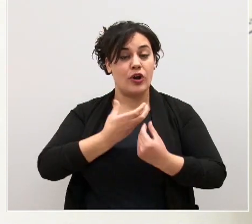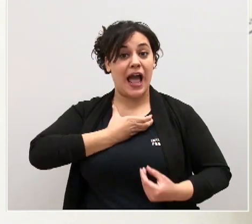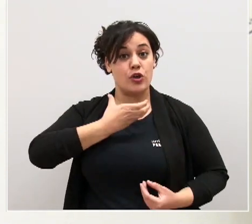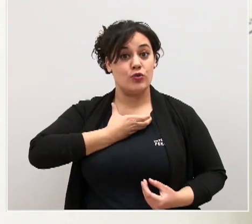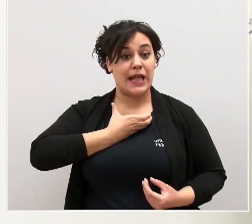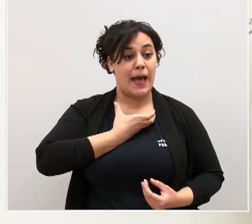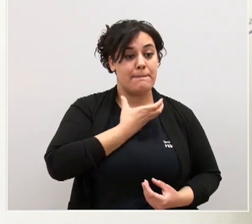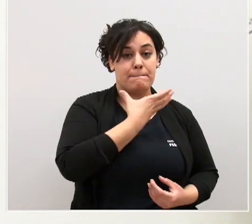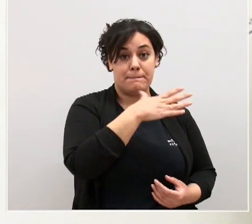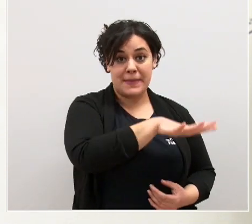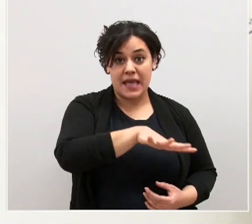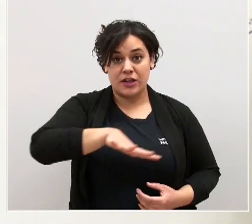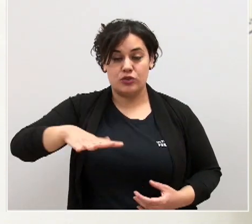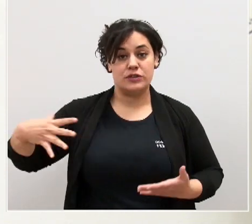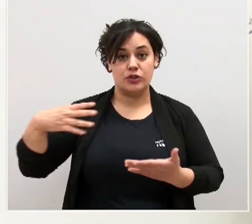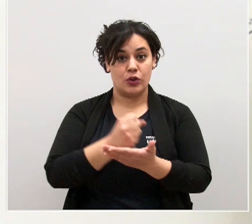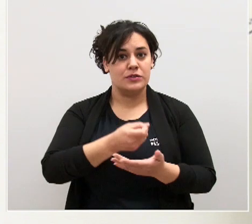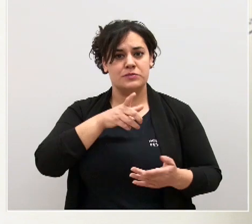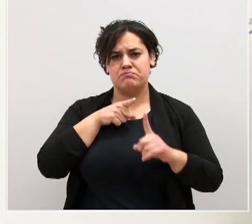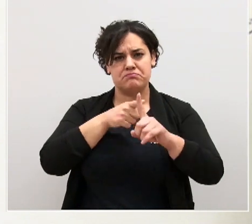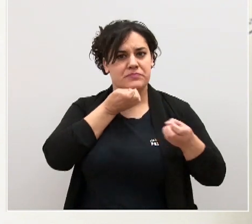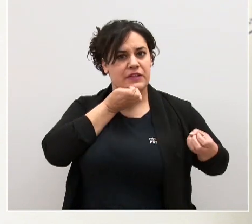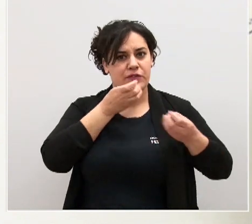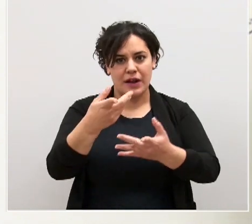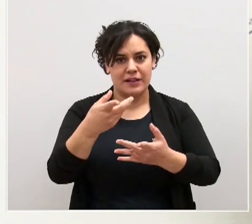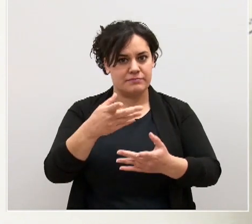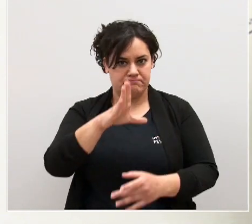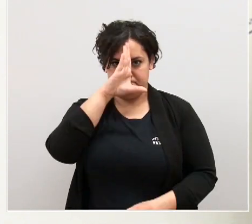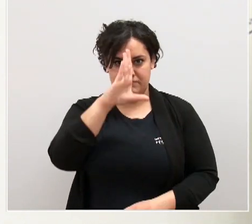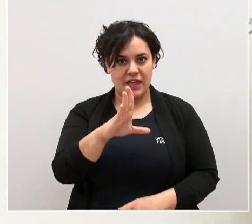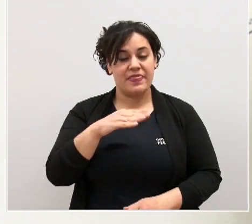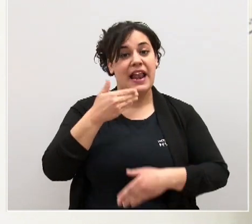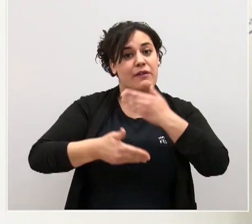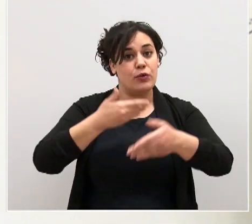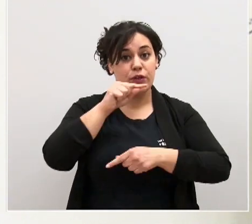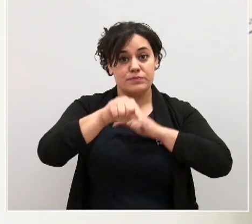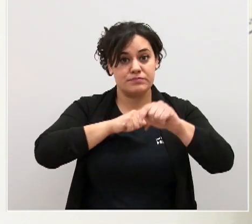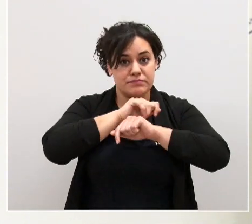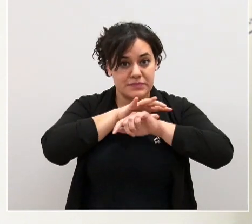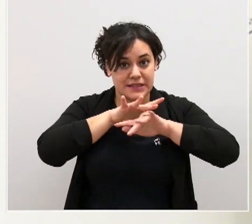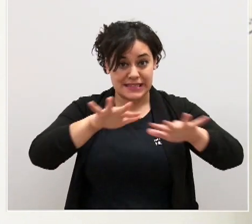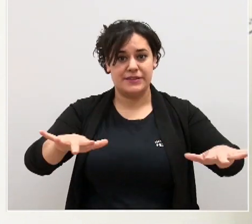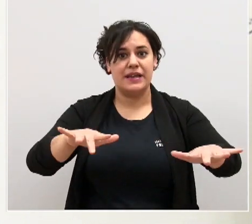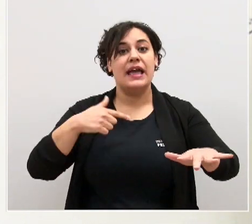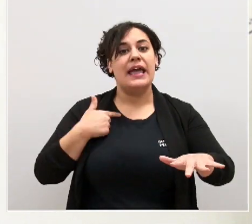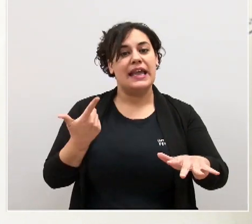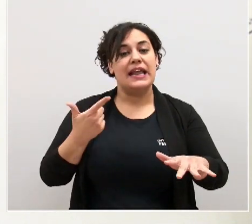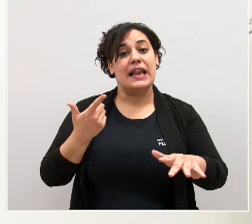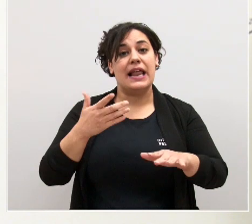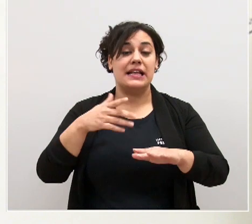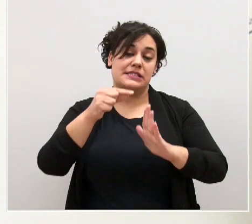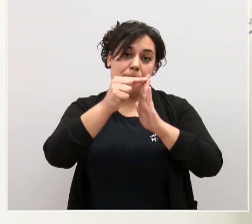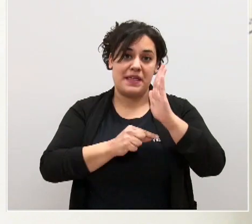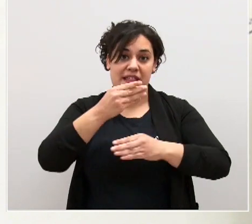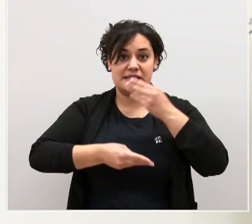de la región a fin de informarles de primera mano de la evolución de esta pandemia y de las actuaciones que está llevando a cabo el Gobierno regional. La